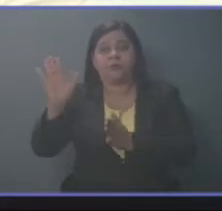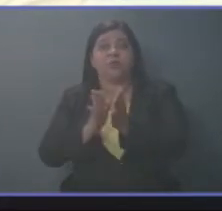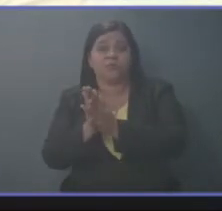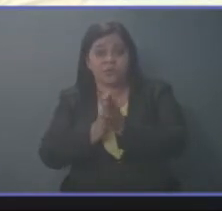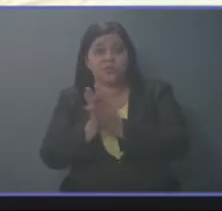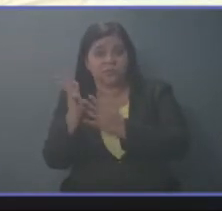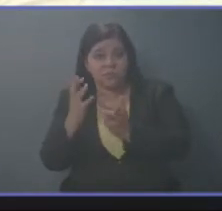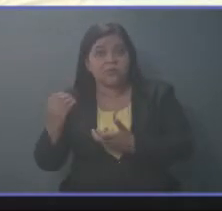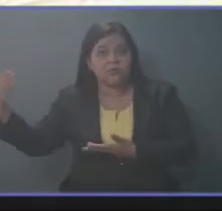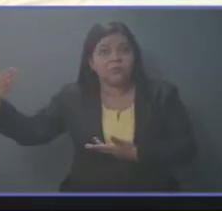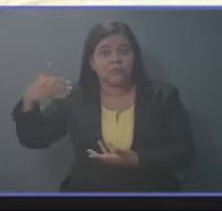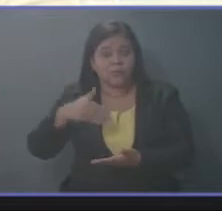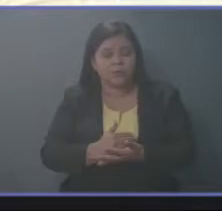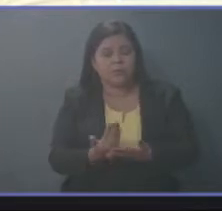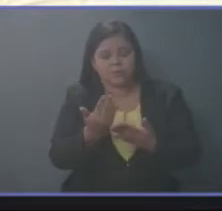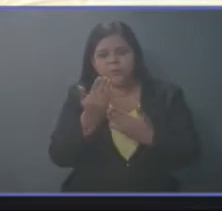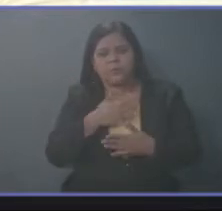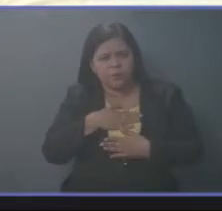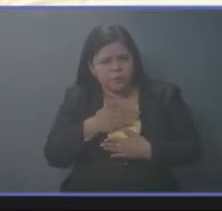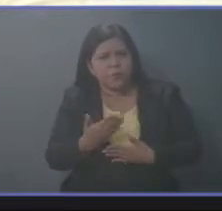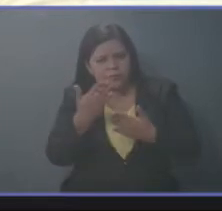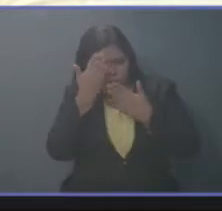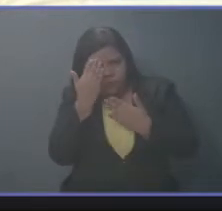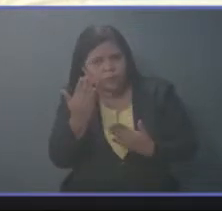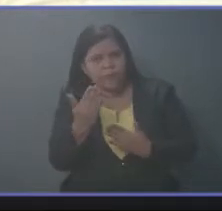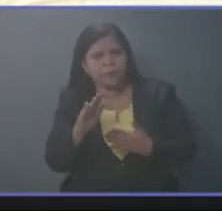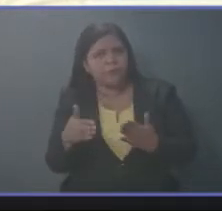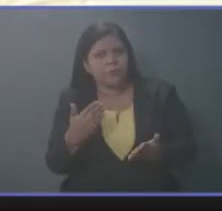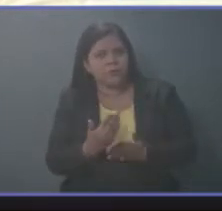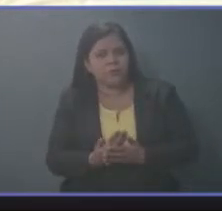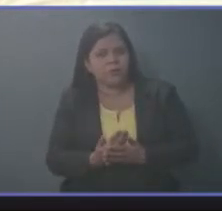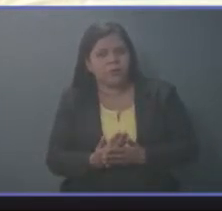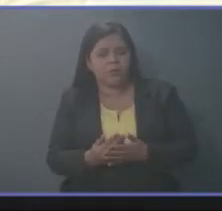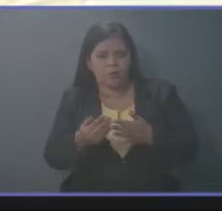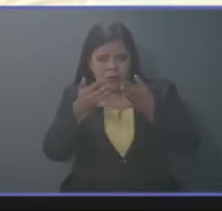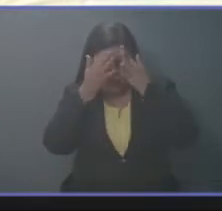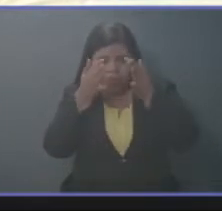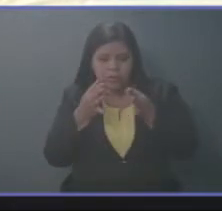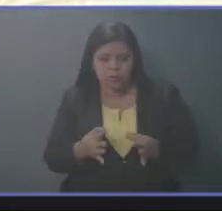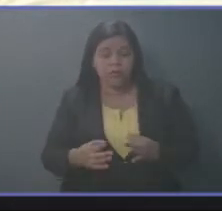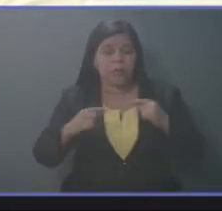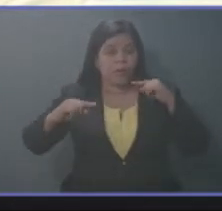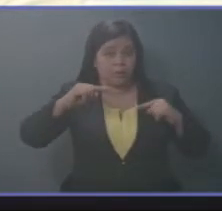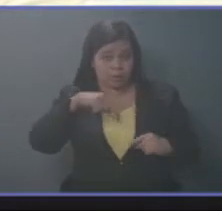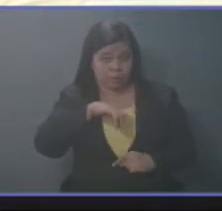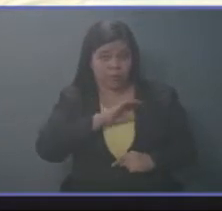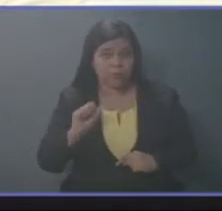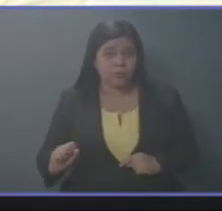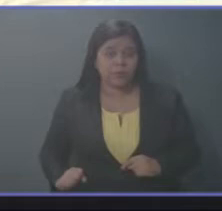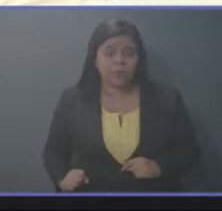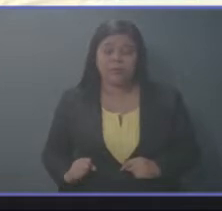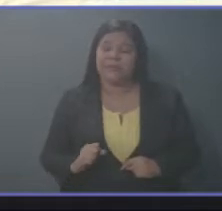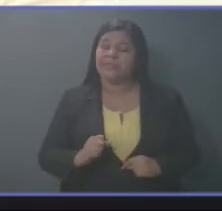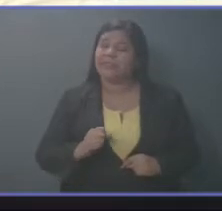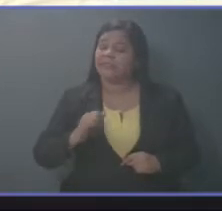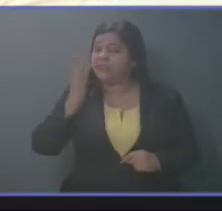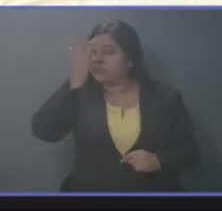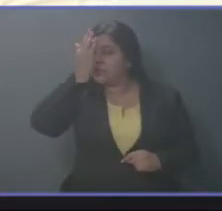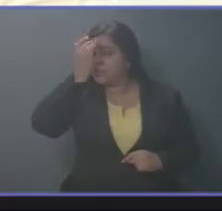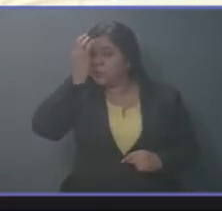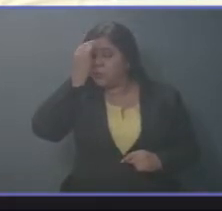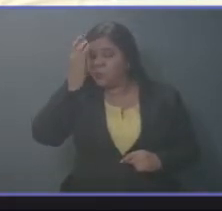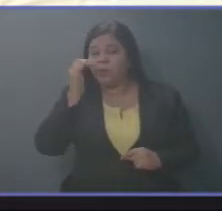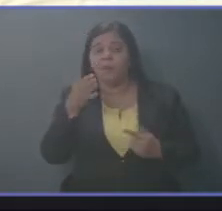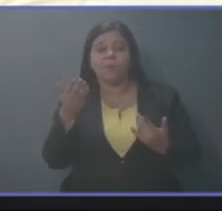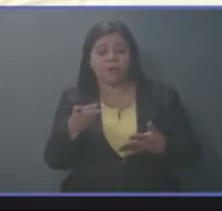disposición en obedecer las medidas sanitarias implementadas por las autoridades salvadoreñas, resulta de mucha preocupación que en el